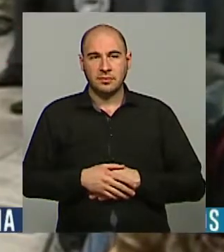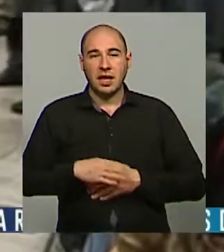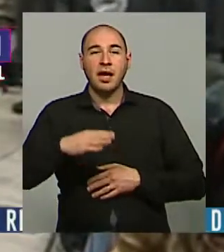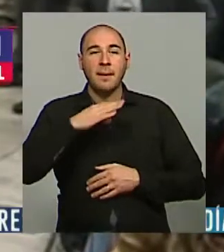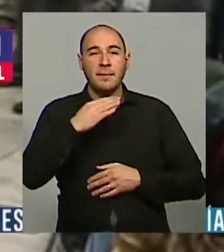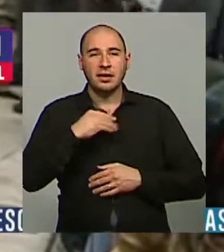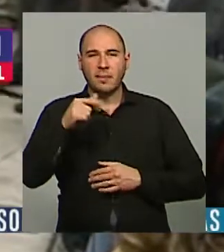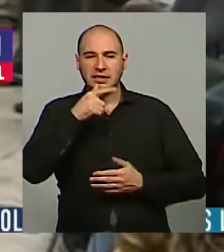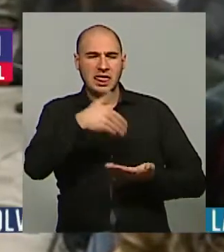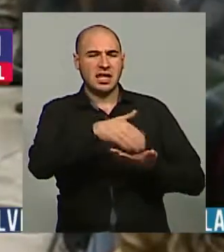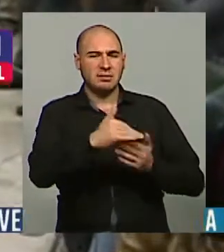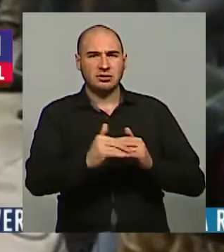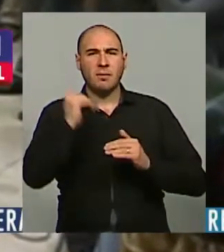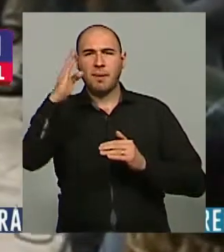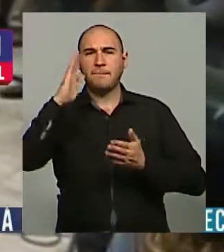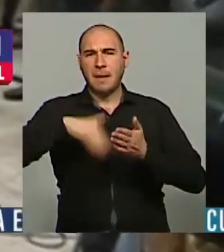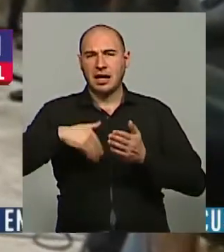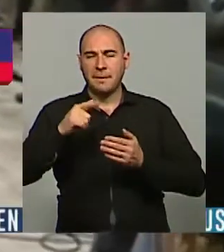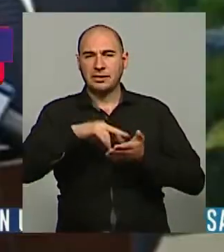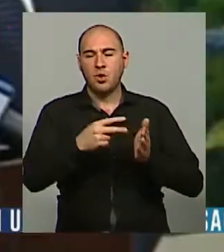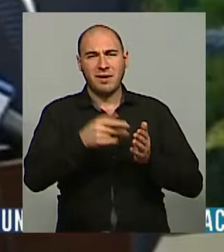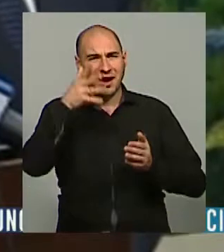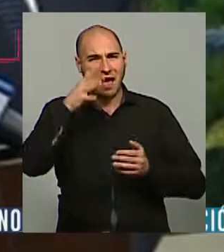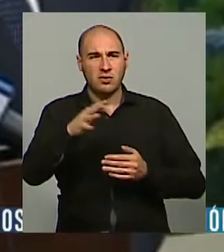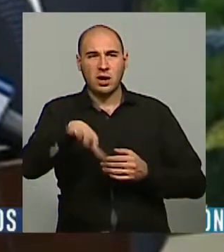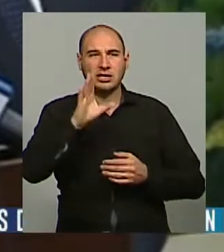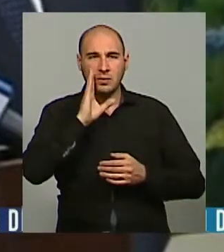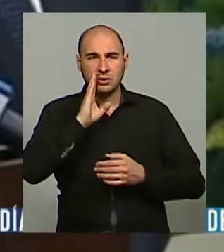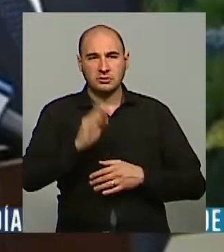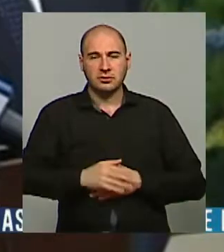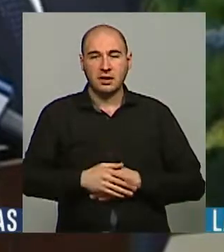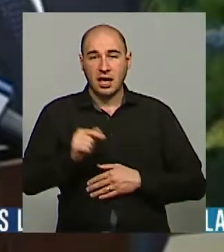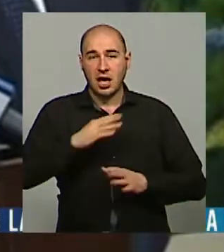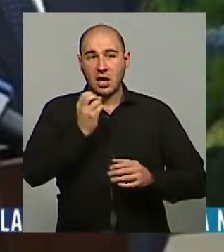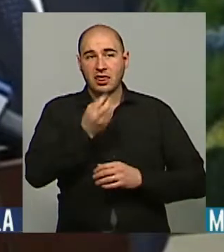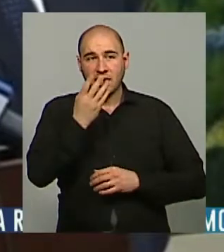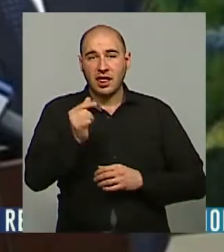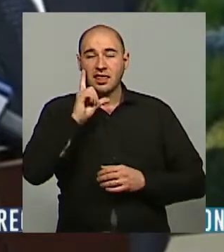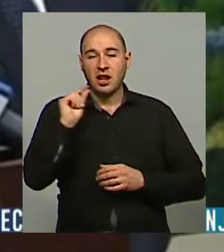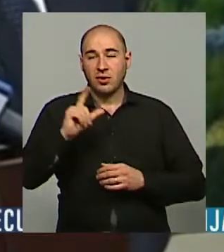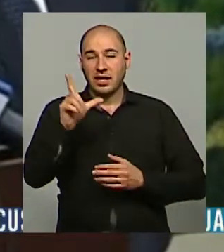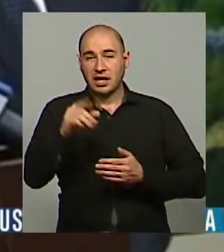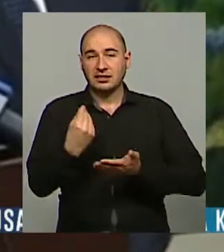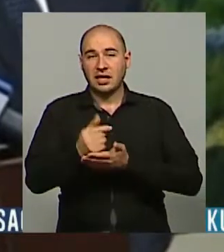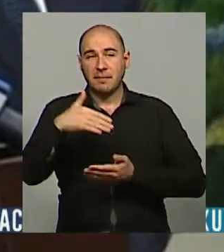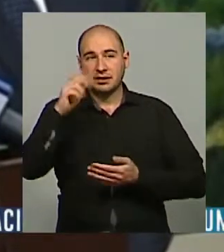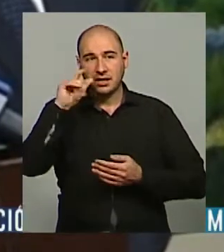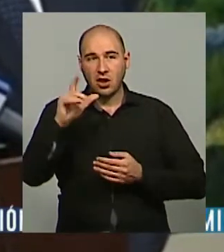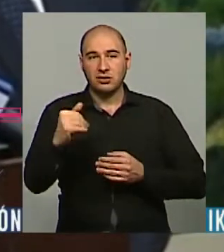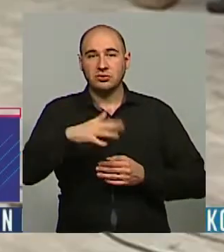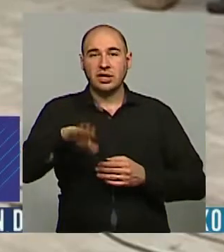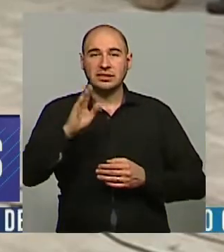México ve el racismo y la supremacía blanca como problemas serios en Estados Unidos. Así lo declaró el lunes el canciller Marcelo Ebrard desde la